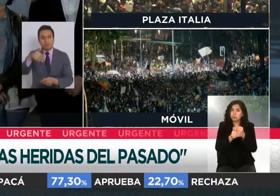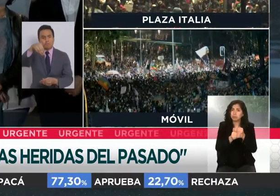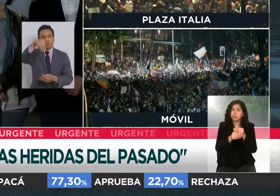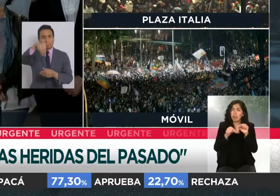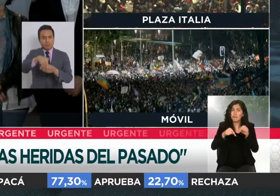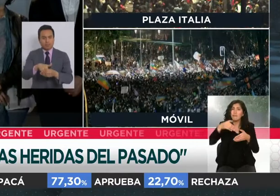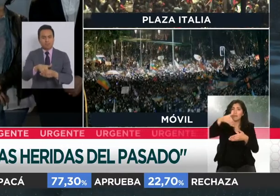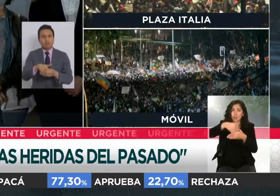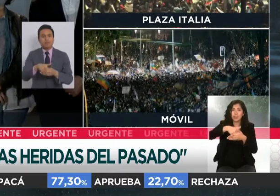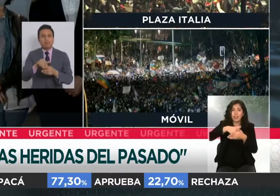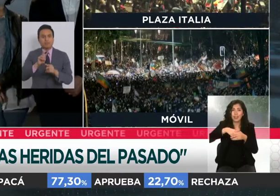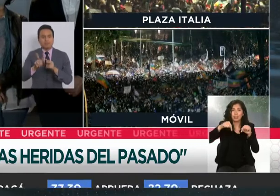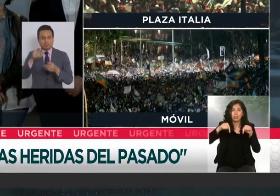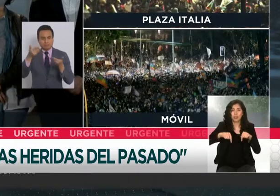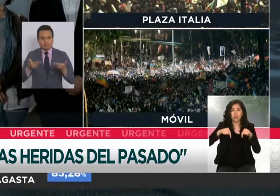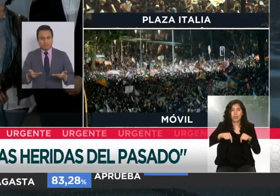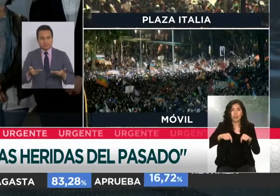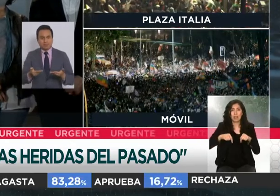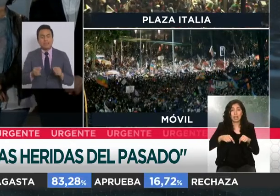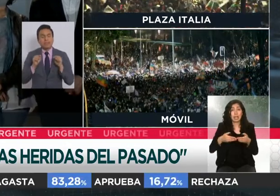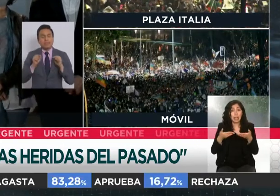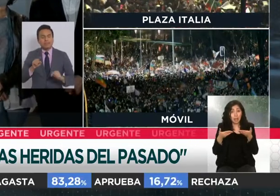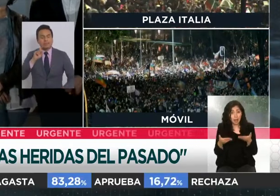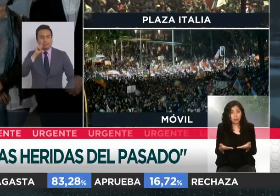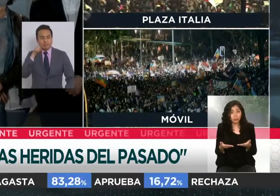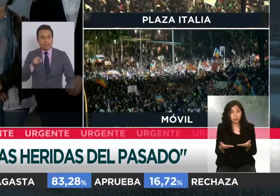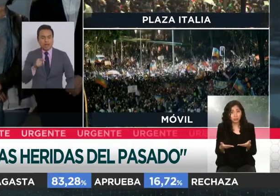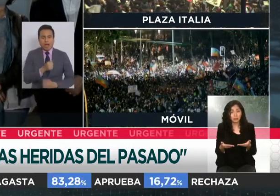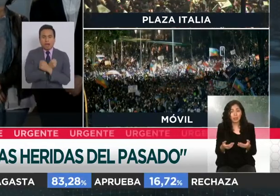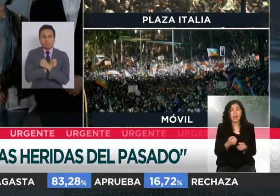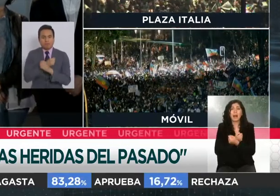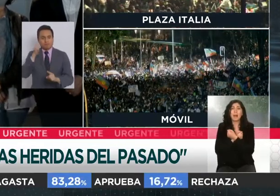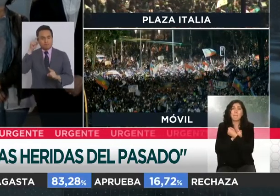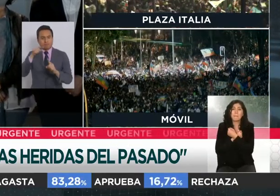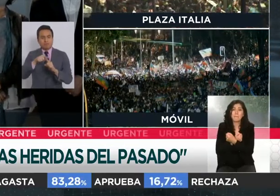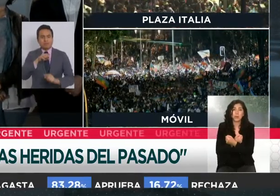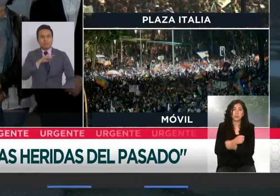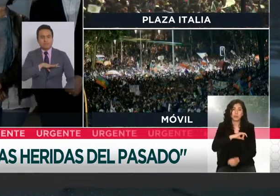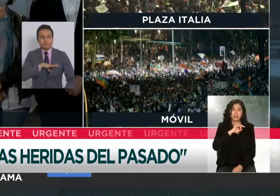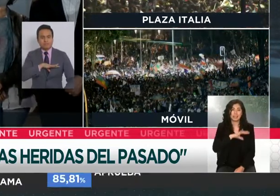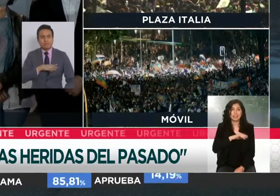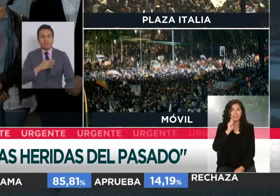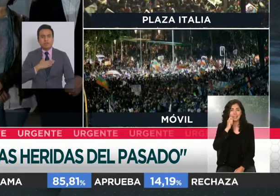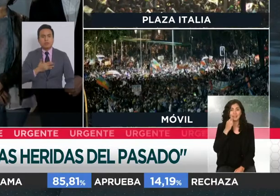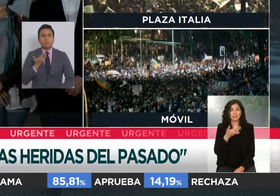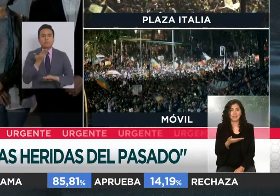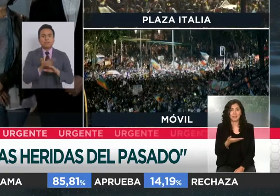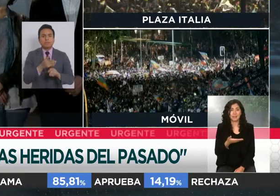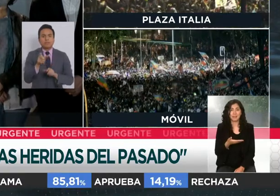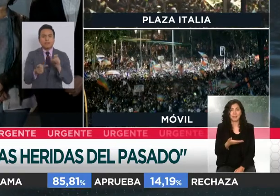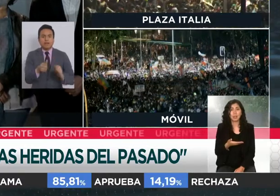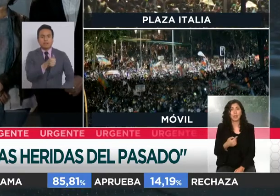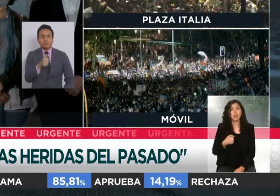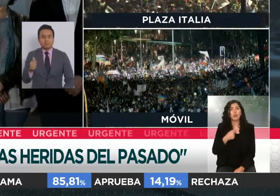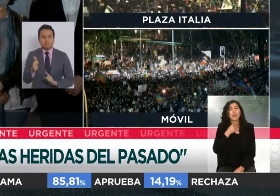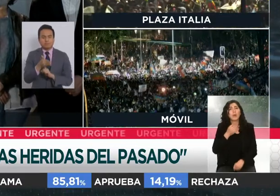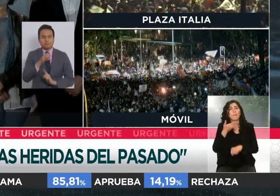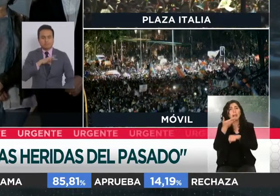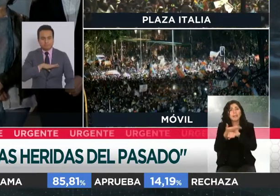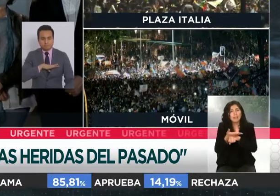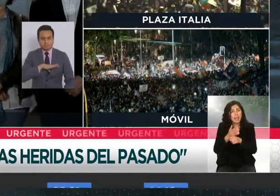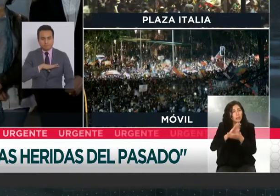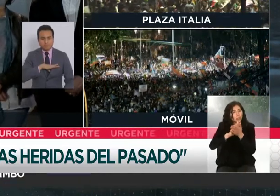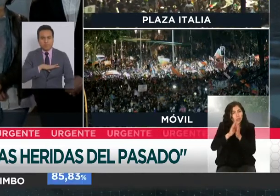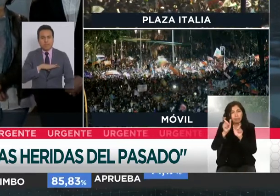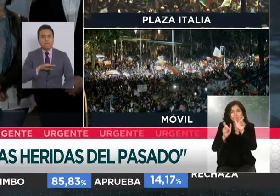en este plebiscito. Esto es amor por Chile. Quiero pedirles a todos mis compatriotas